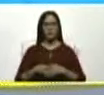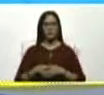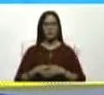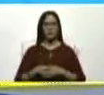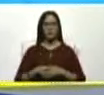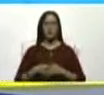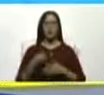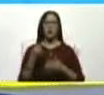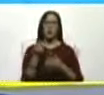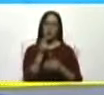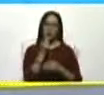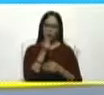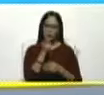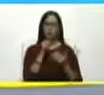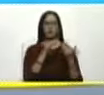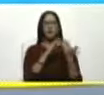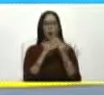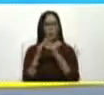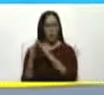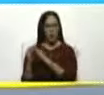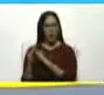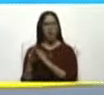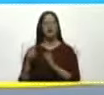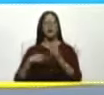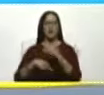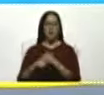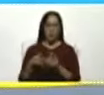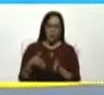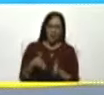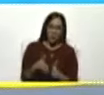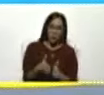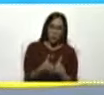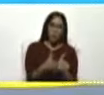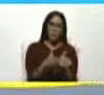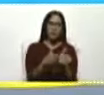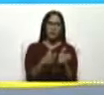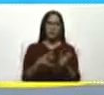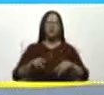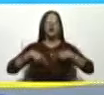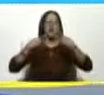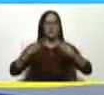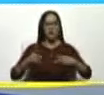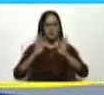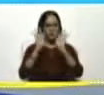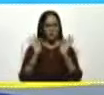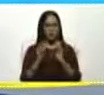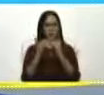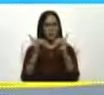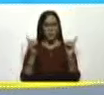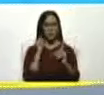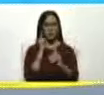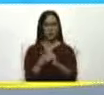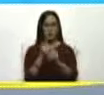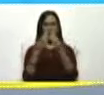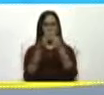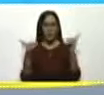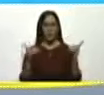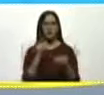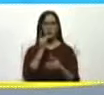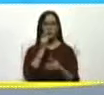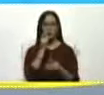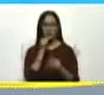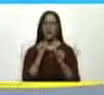con la consulta comunal, vamos encaminándonos hacia nuevas formas de democracia directa, de democracia